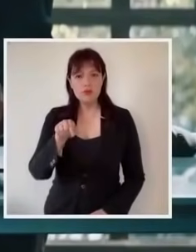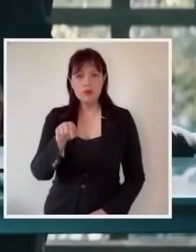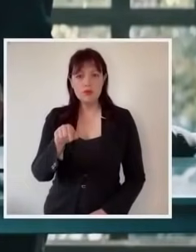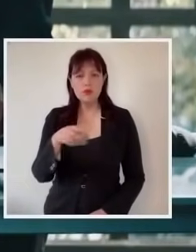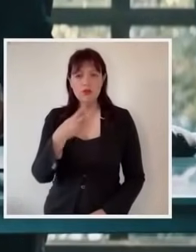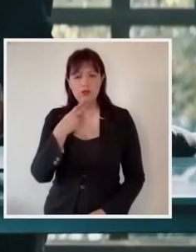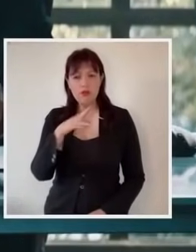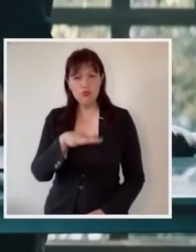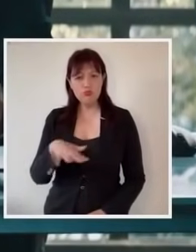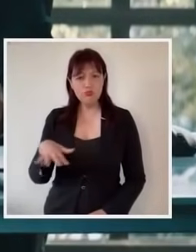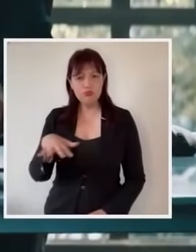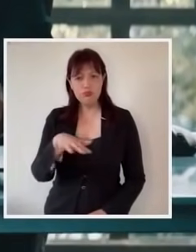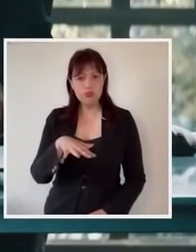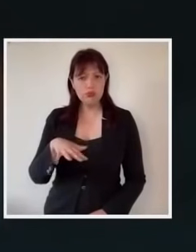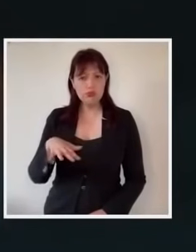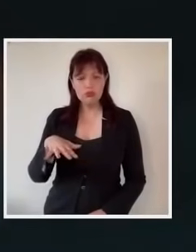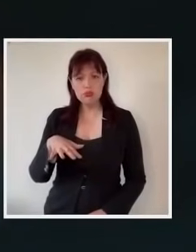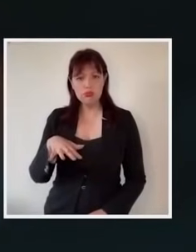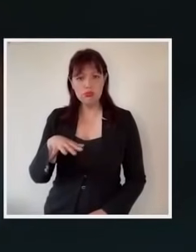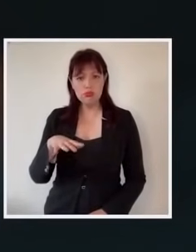¿Y tú vives por ahí?